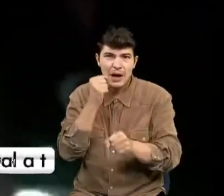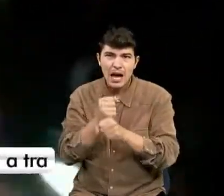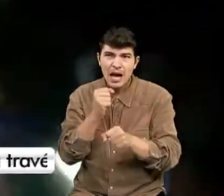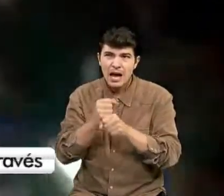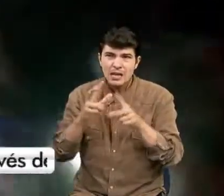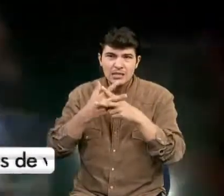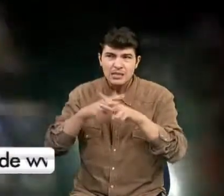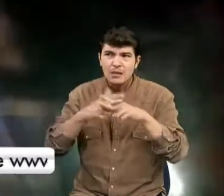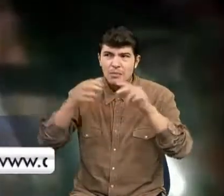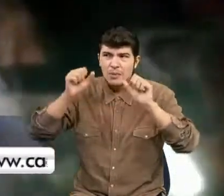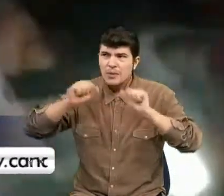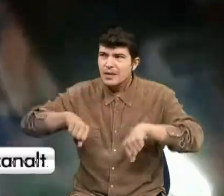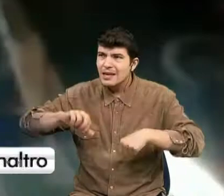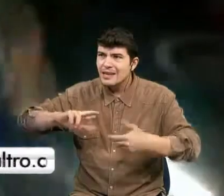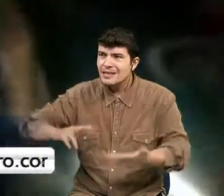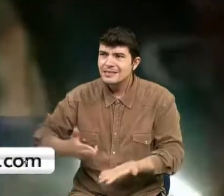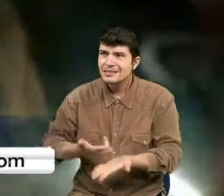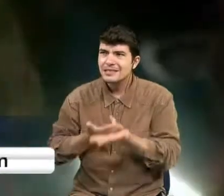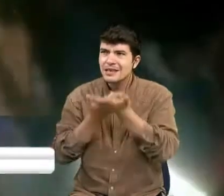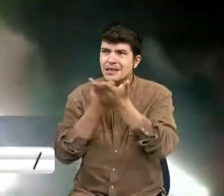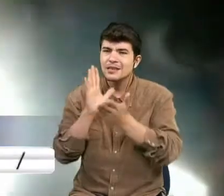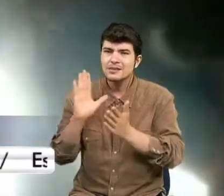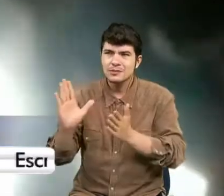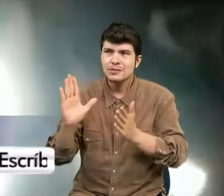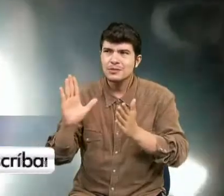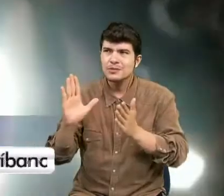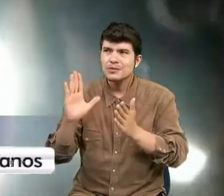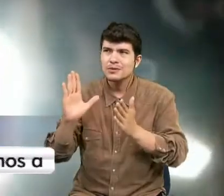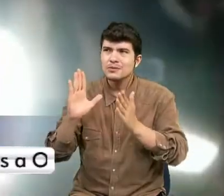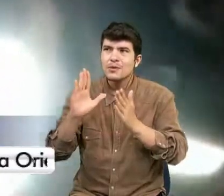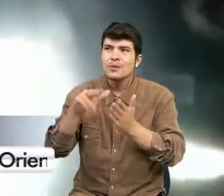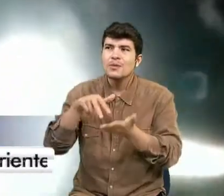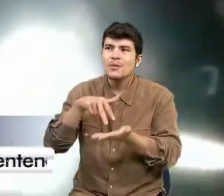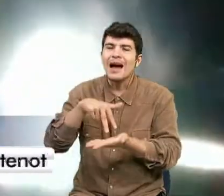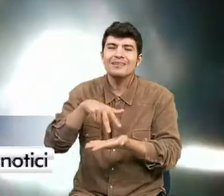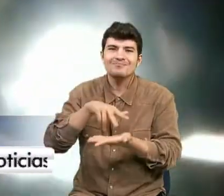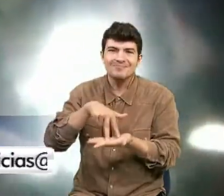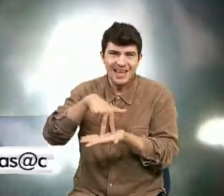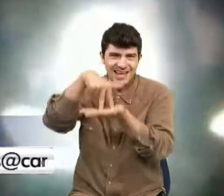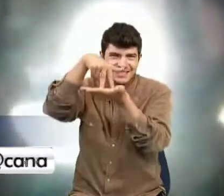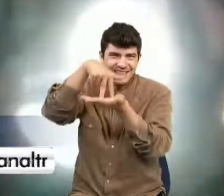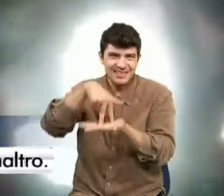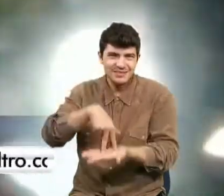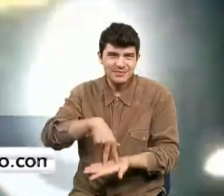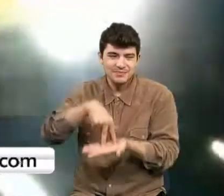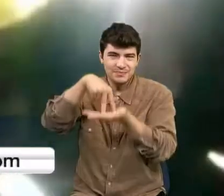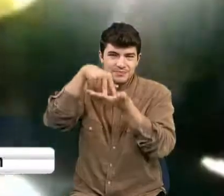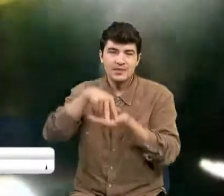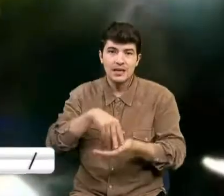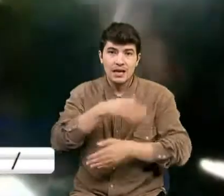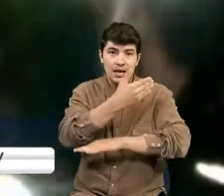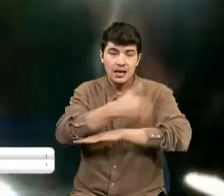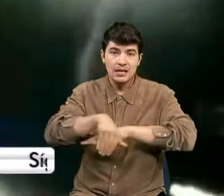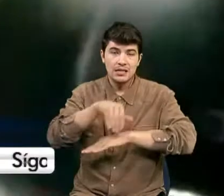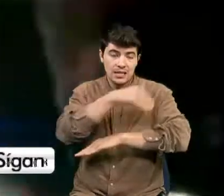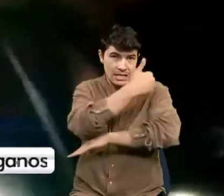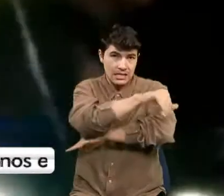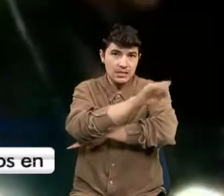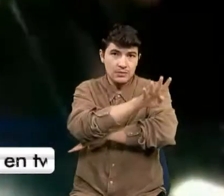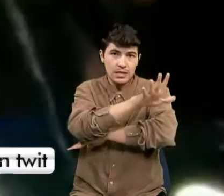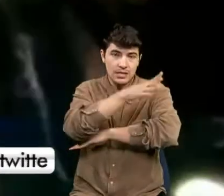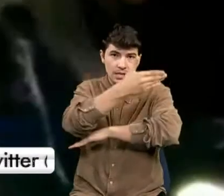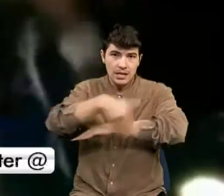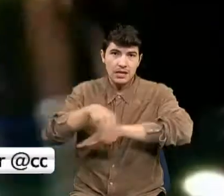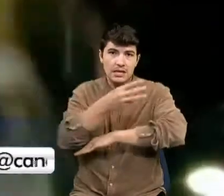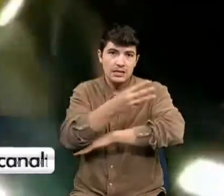para rescatar a un obrero que quedó atrapado por un ascensor. El hecho se registró en un edificio de la calle 45 con carrera 33 de la